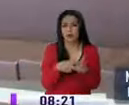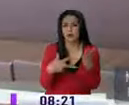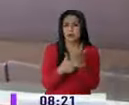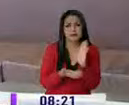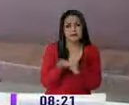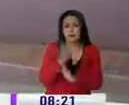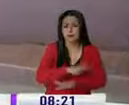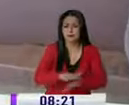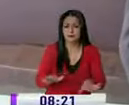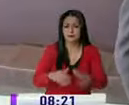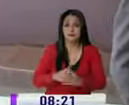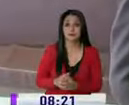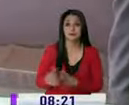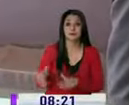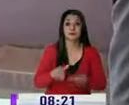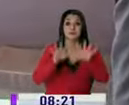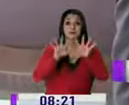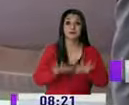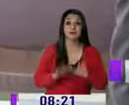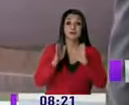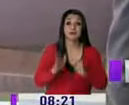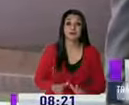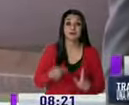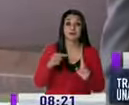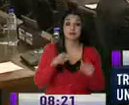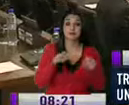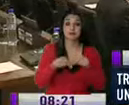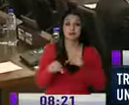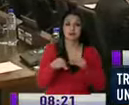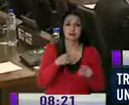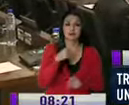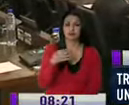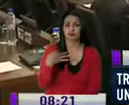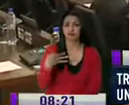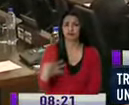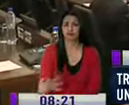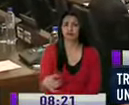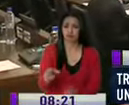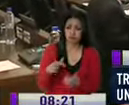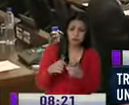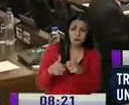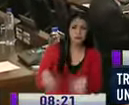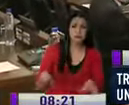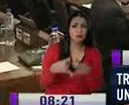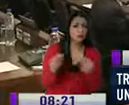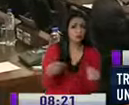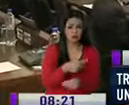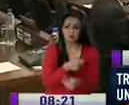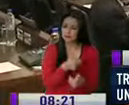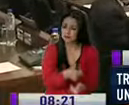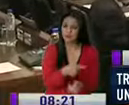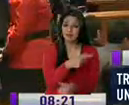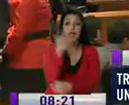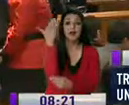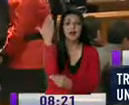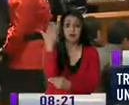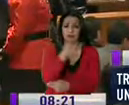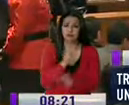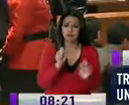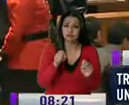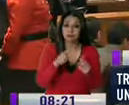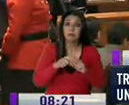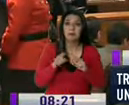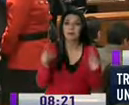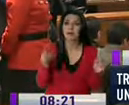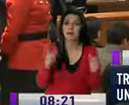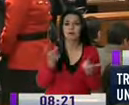lado, el secretario de Movilidad, Alfredo León, dejó por sentado que la voluntad de solucionar estos temas existe desde la alcaldía. Sin embargo,